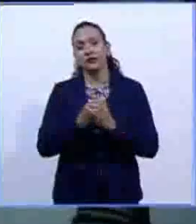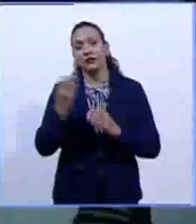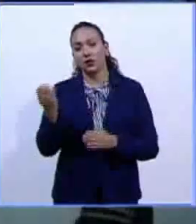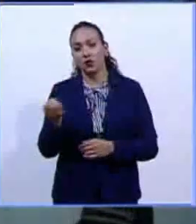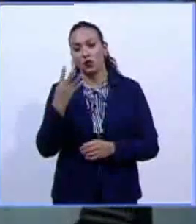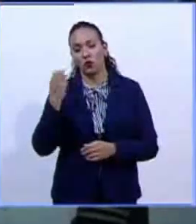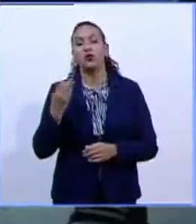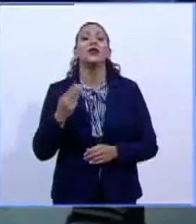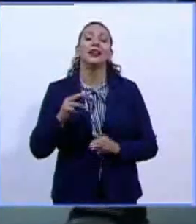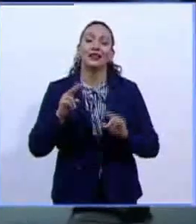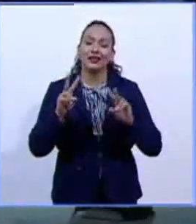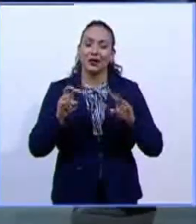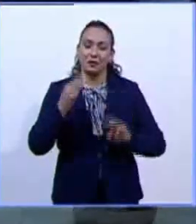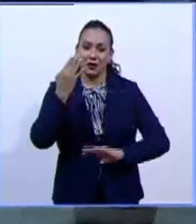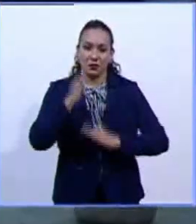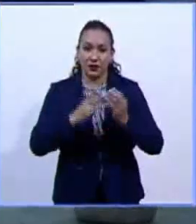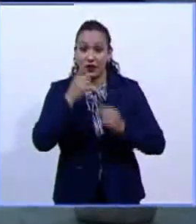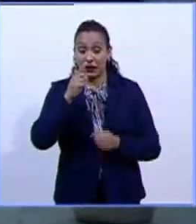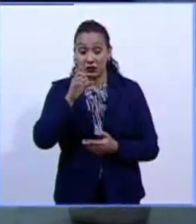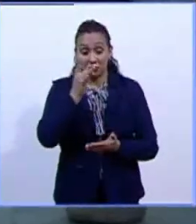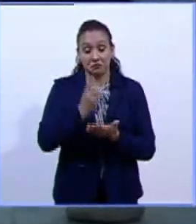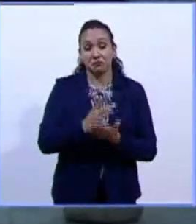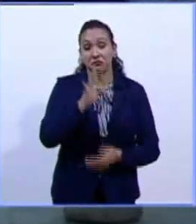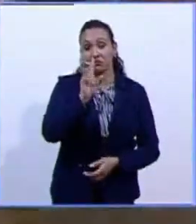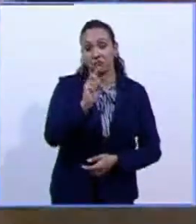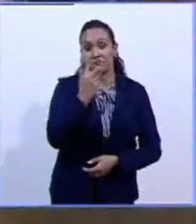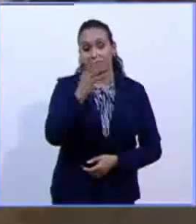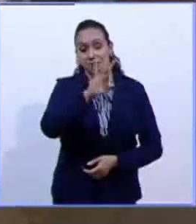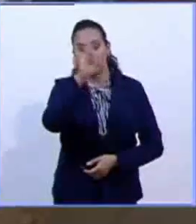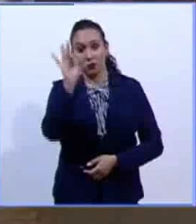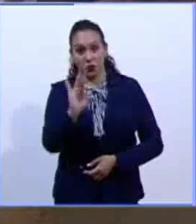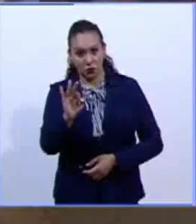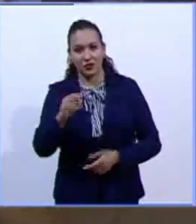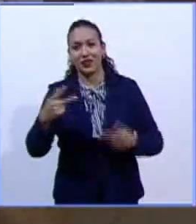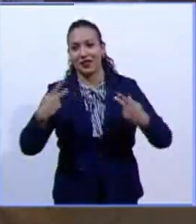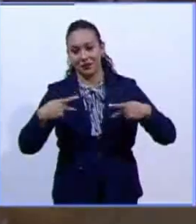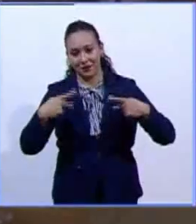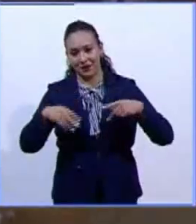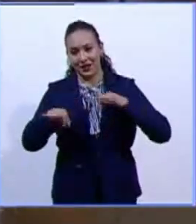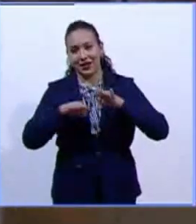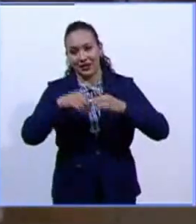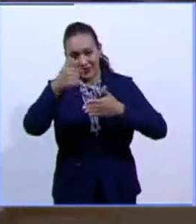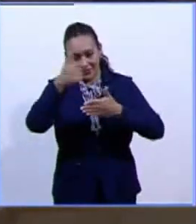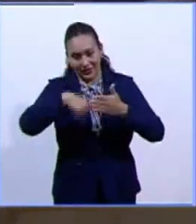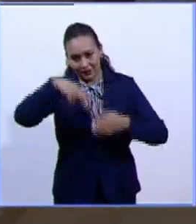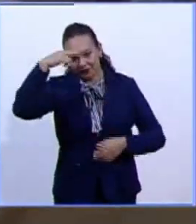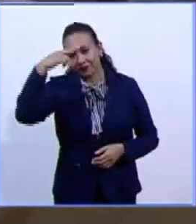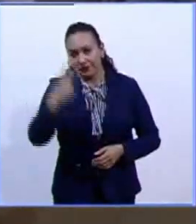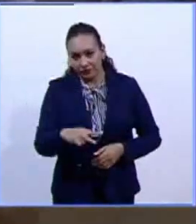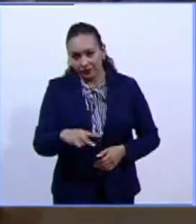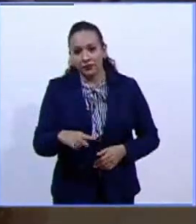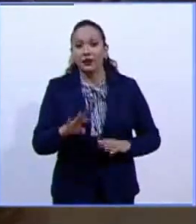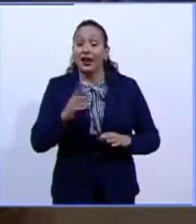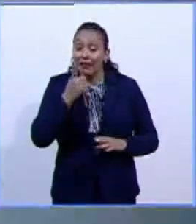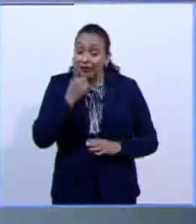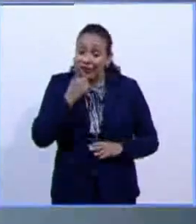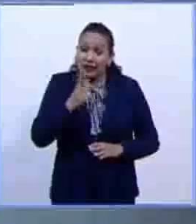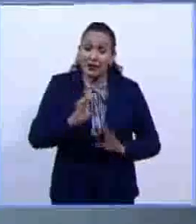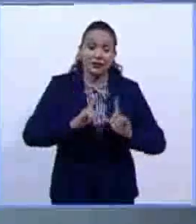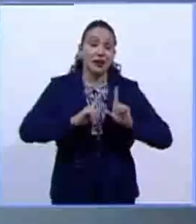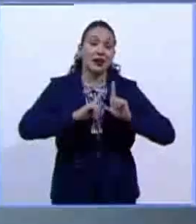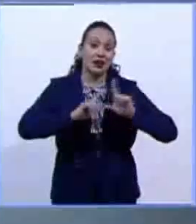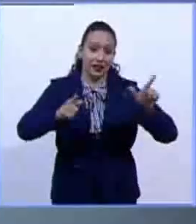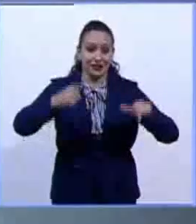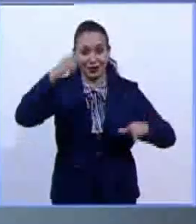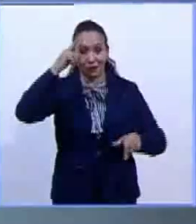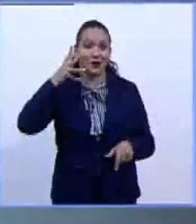Mundial, en el que indicó que solo el 35% de la plantilla laboral actual en nuestro país está lista para enfrentar los retos